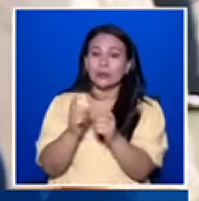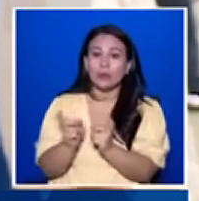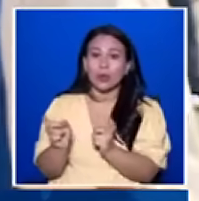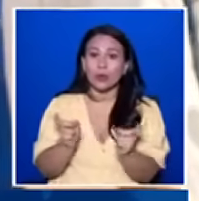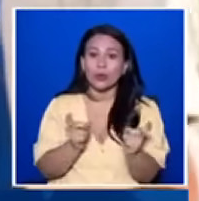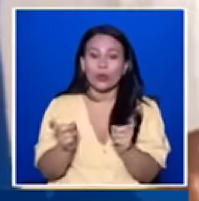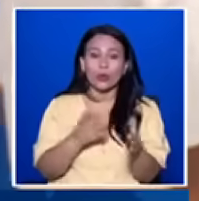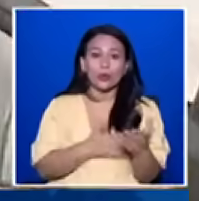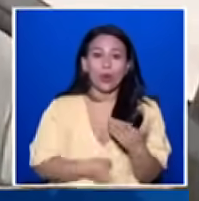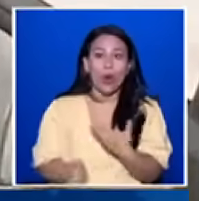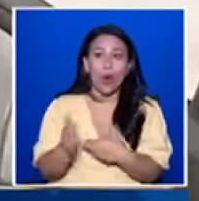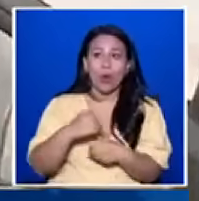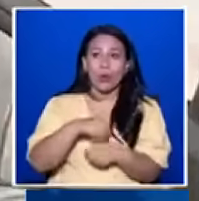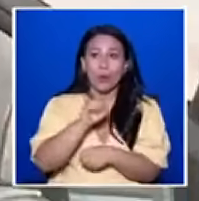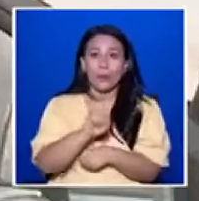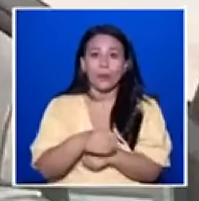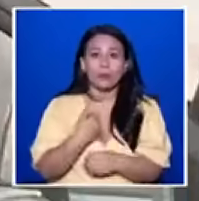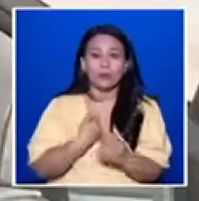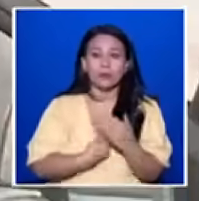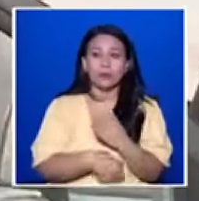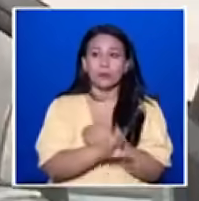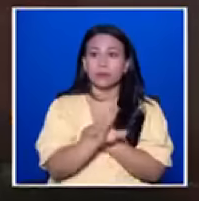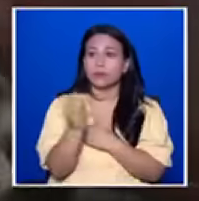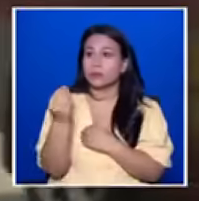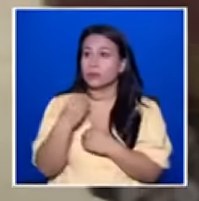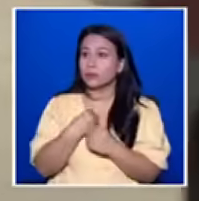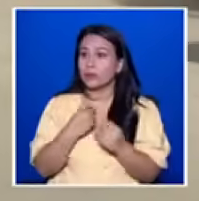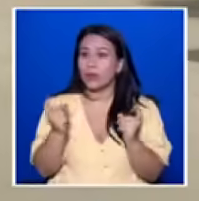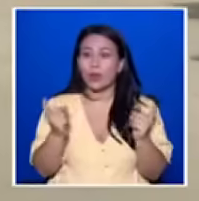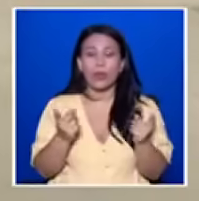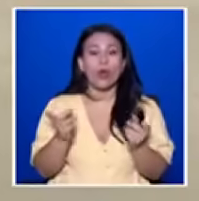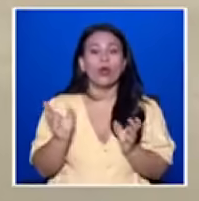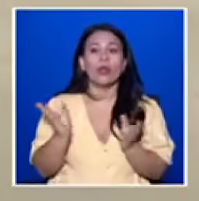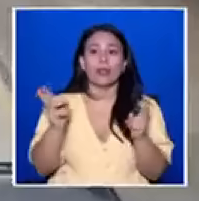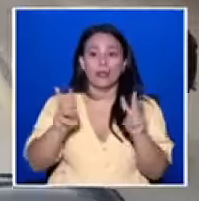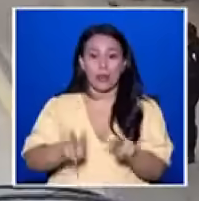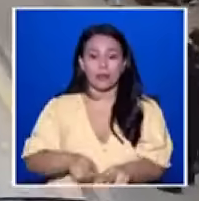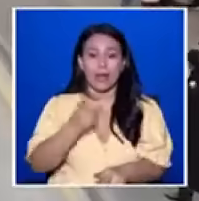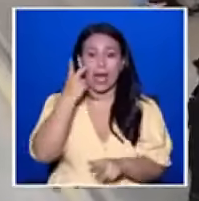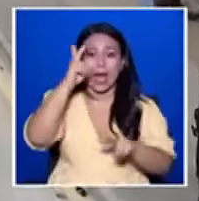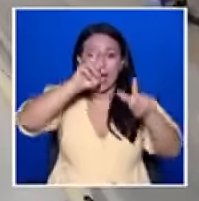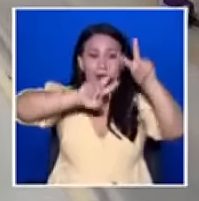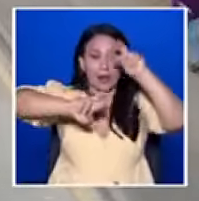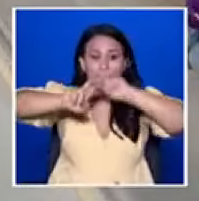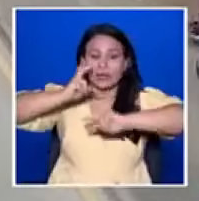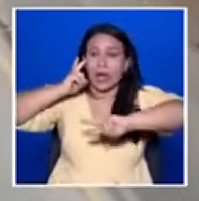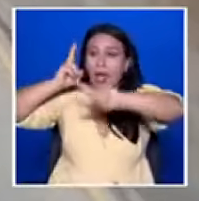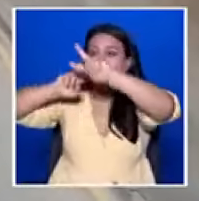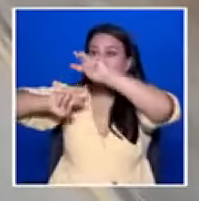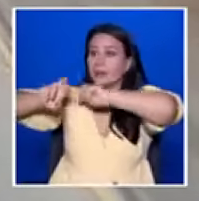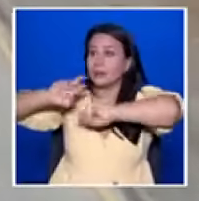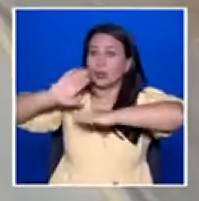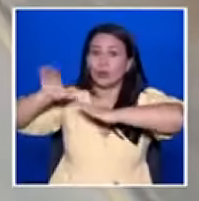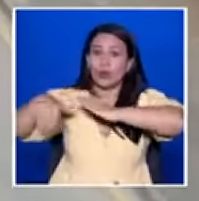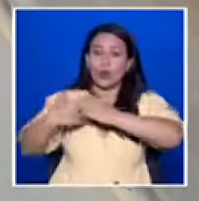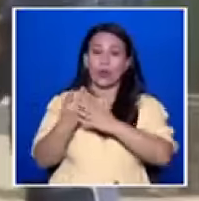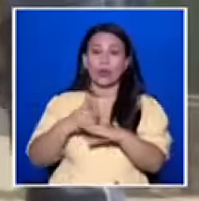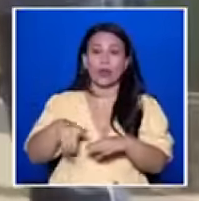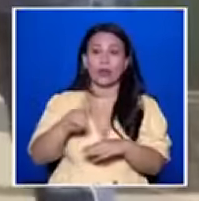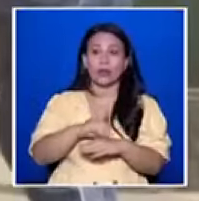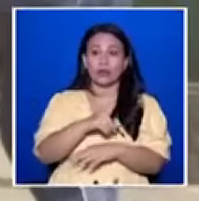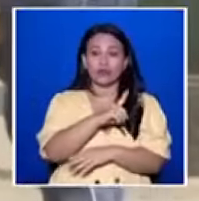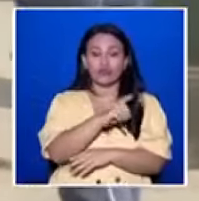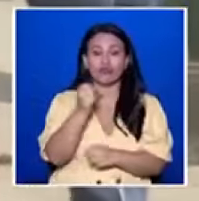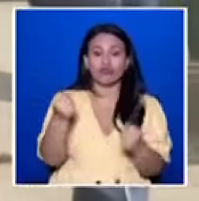de circular. Los conductores comentaron que estos controles deberían realizarse en zonas de alto movimiento vehicular, donde los choferes